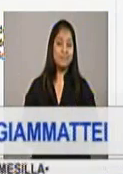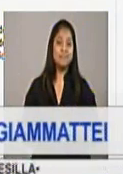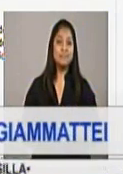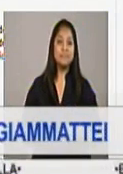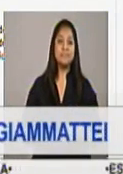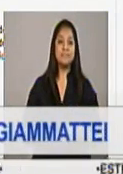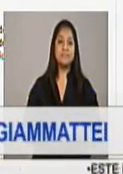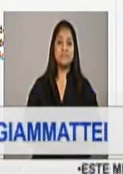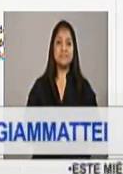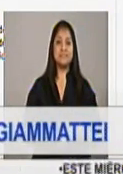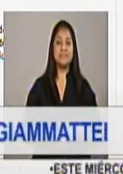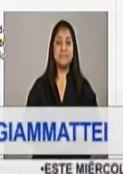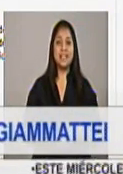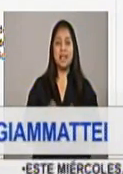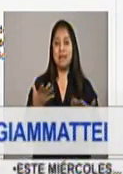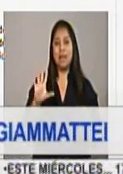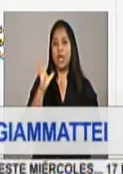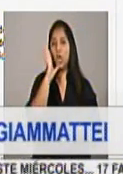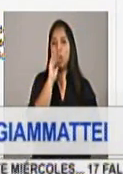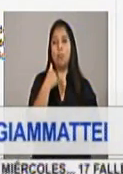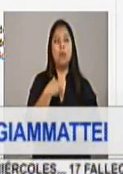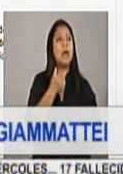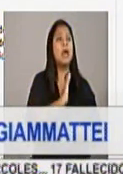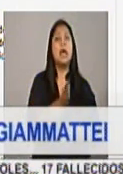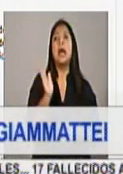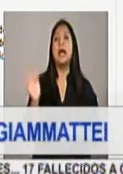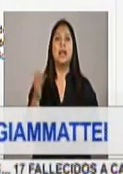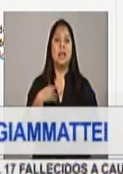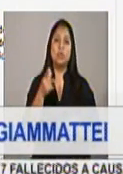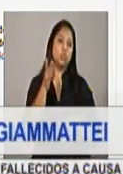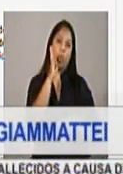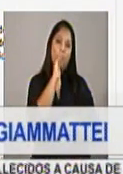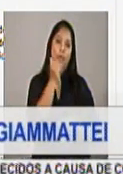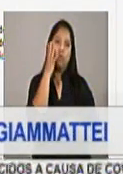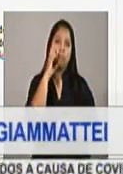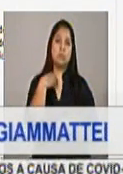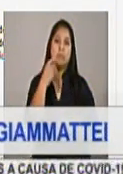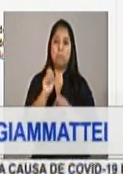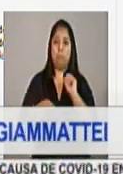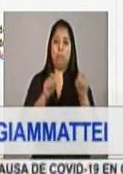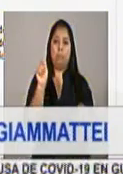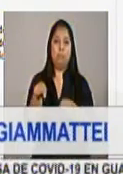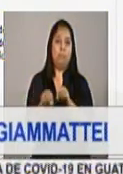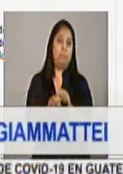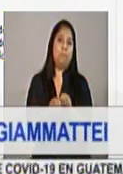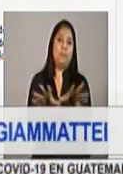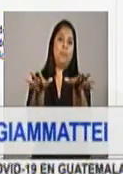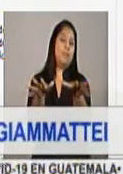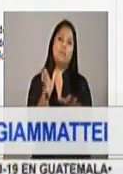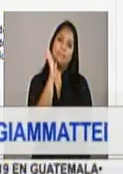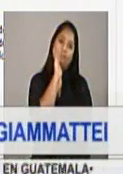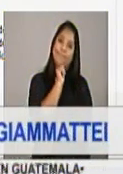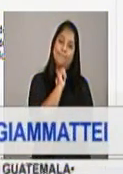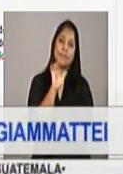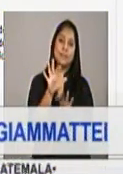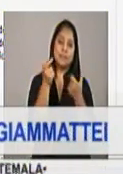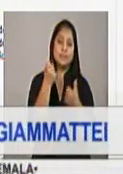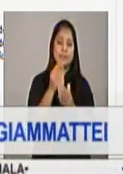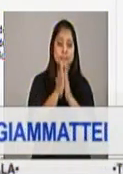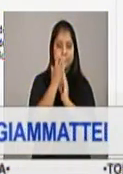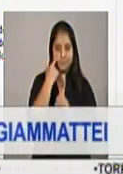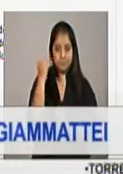Ahí está. ¿Por qué no puedo estar en la calle? Porque estaría contagiando gente. Así que ahí está. Por favor,